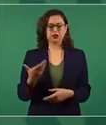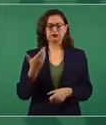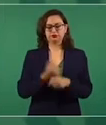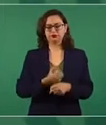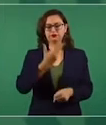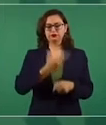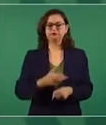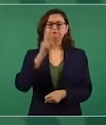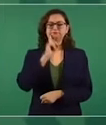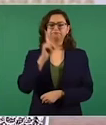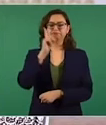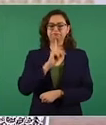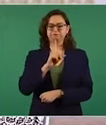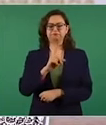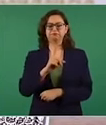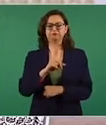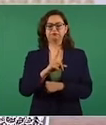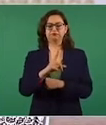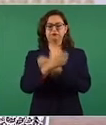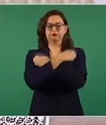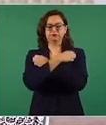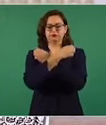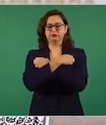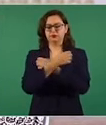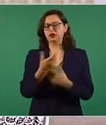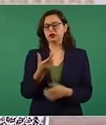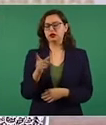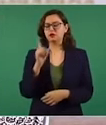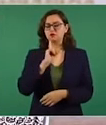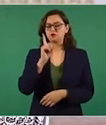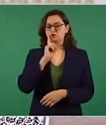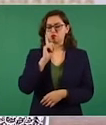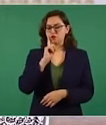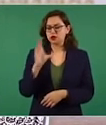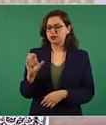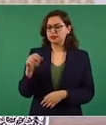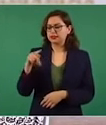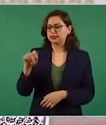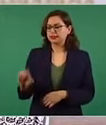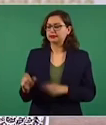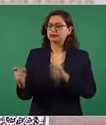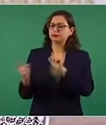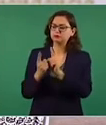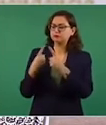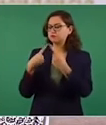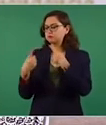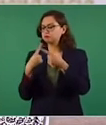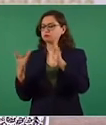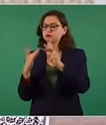secretaria de Educación, se está abierto a escuchar a